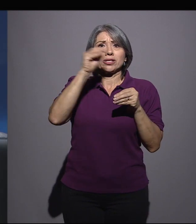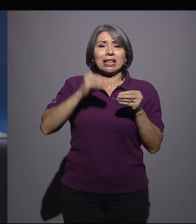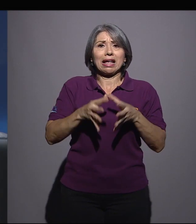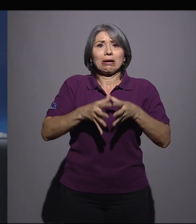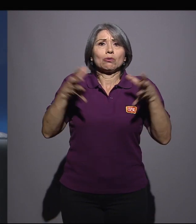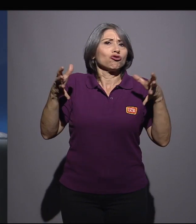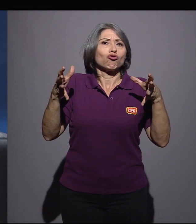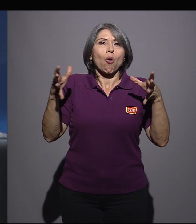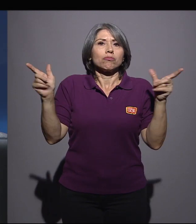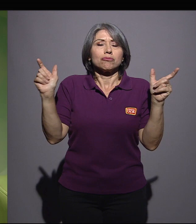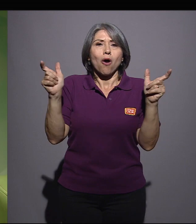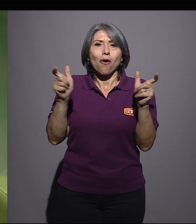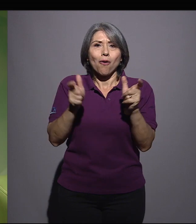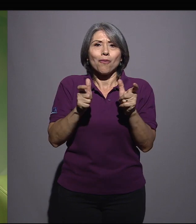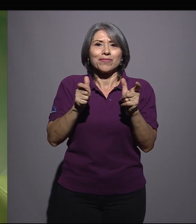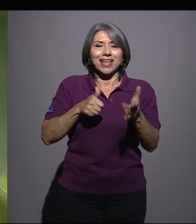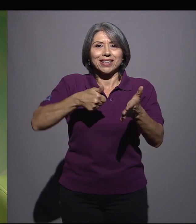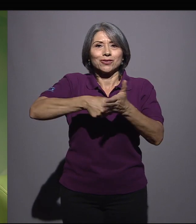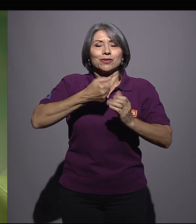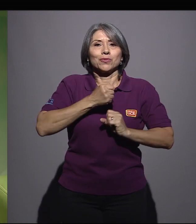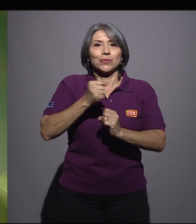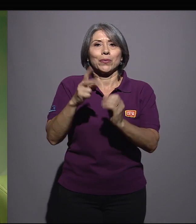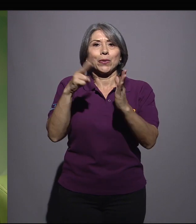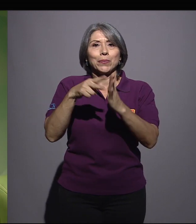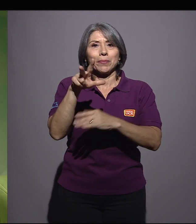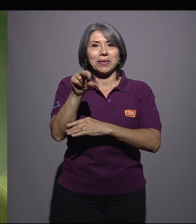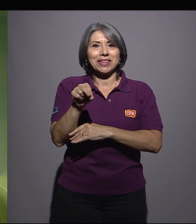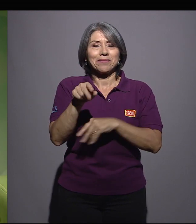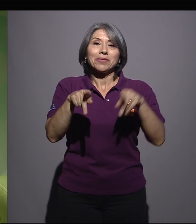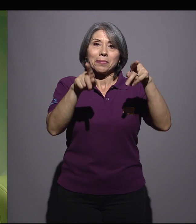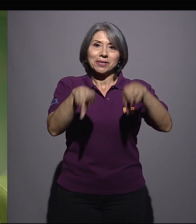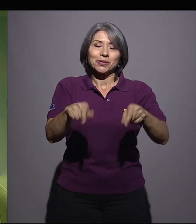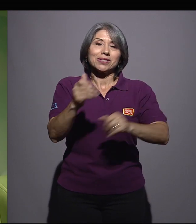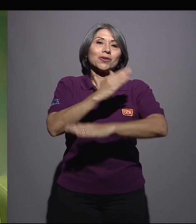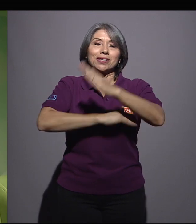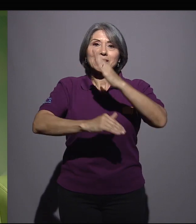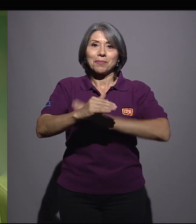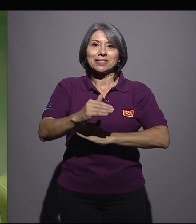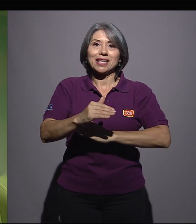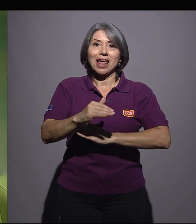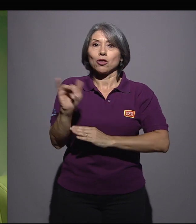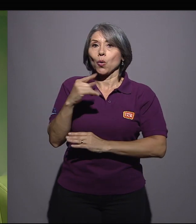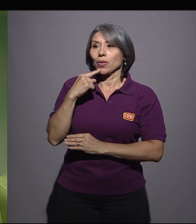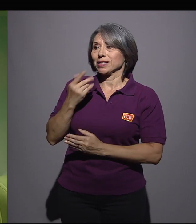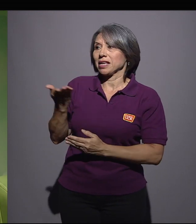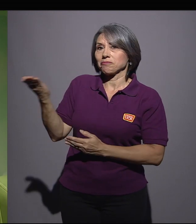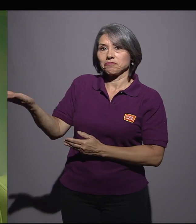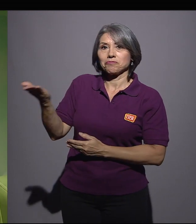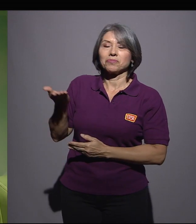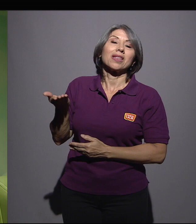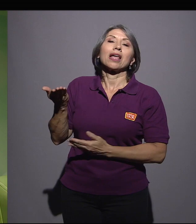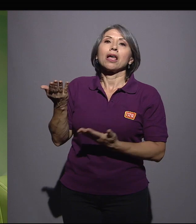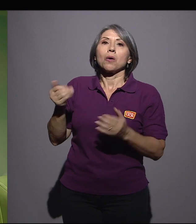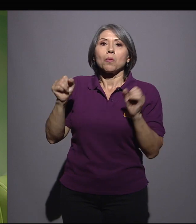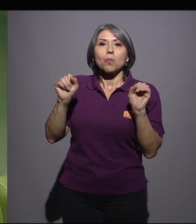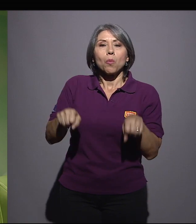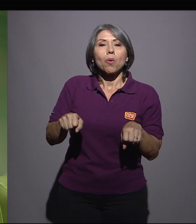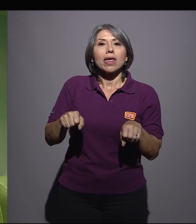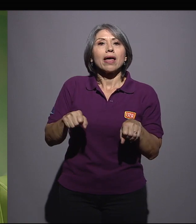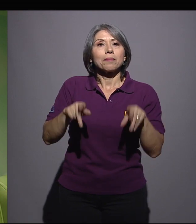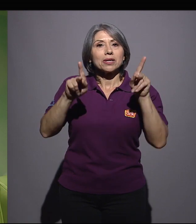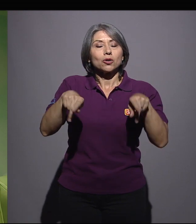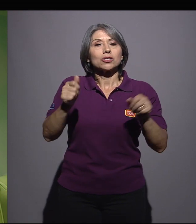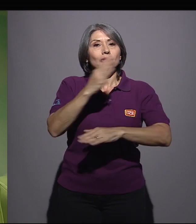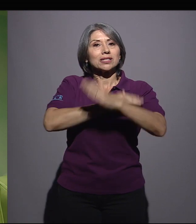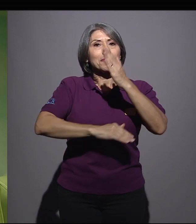municipales 2020 y que las personas con discapacidad, como lo mencionaban Yaslin y también doña Alejandra, puedan participar